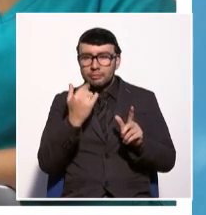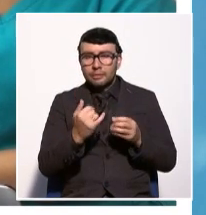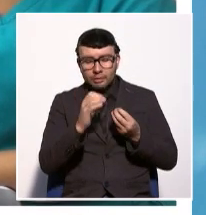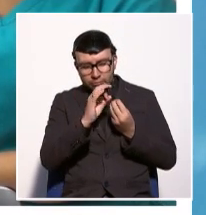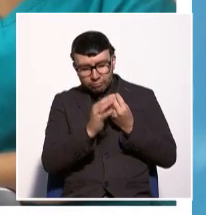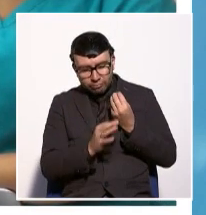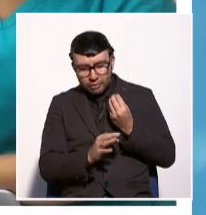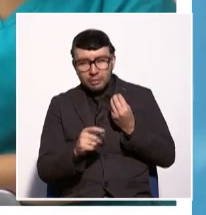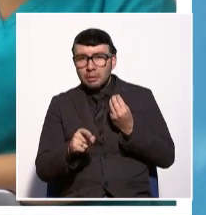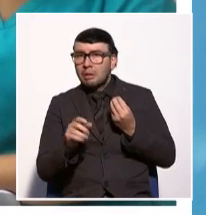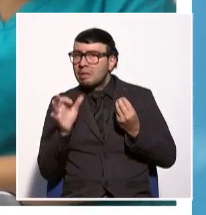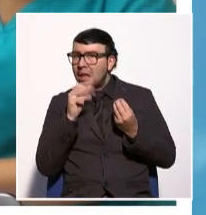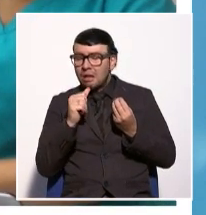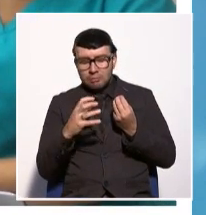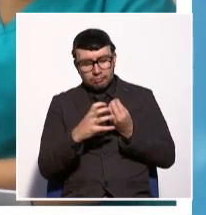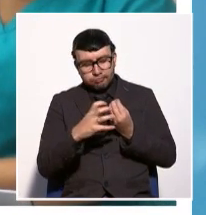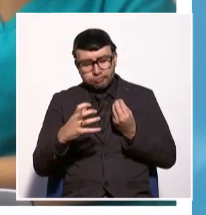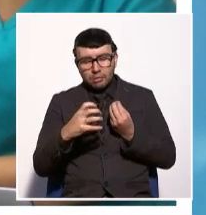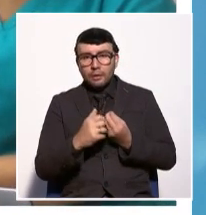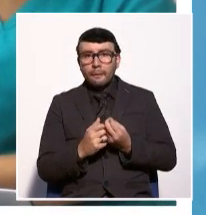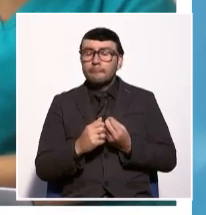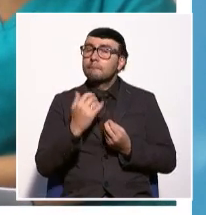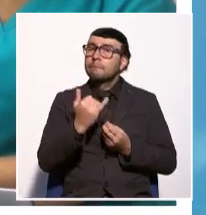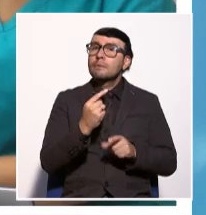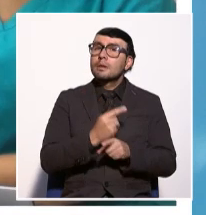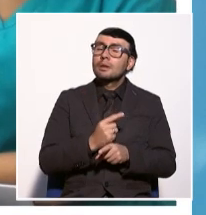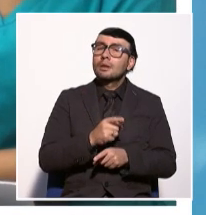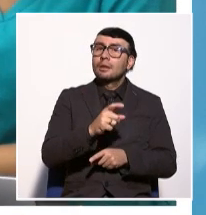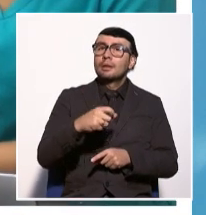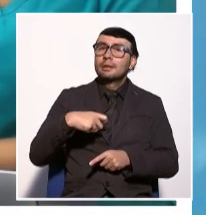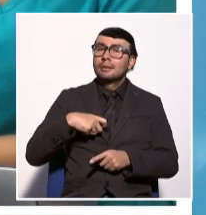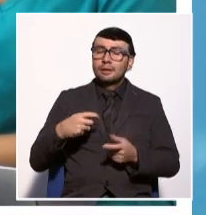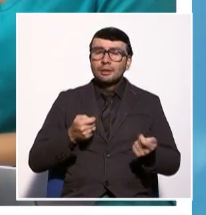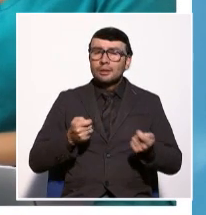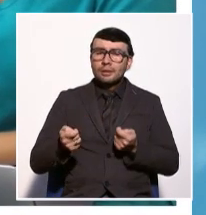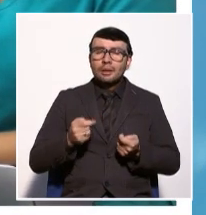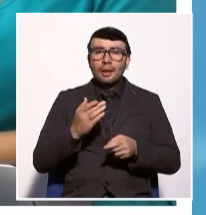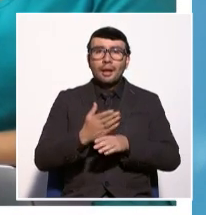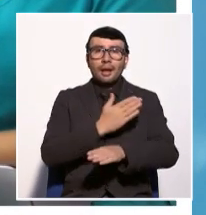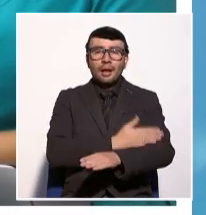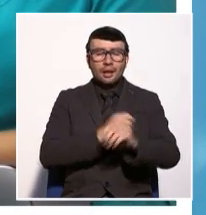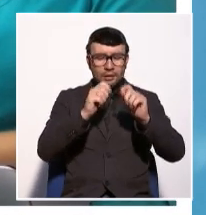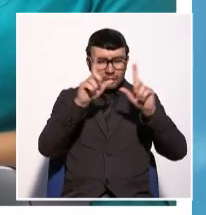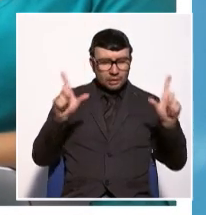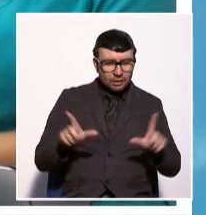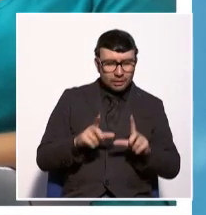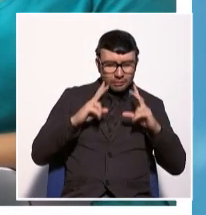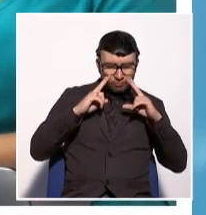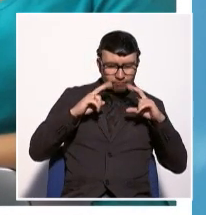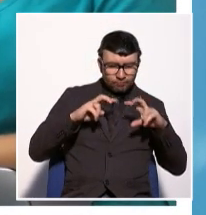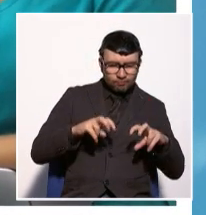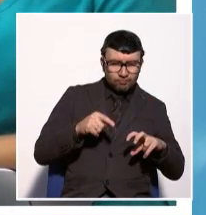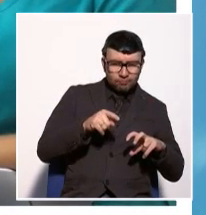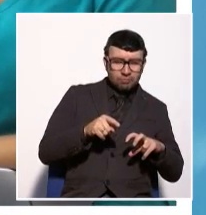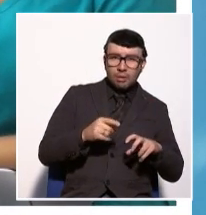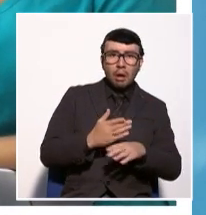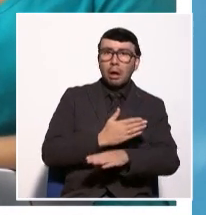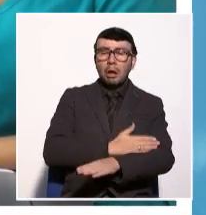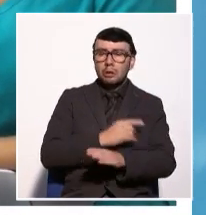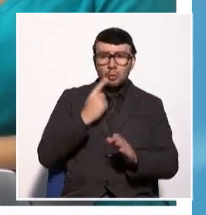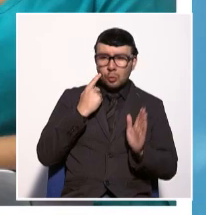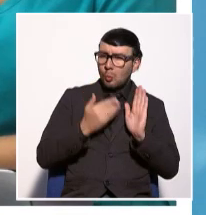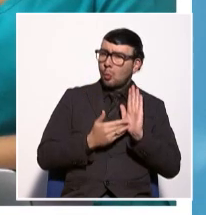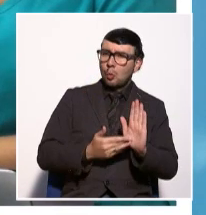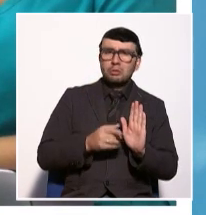el de tomar después de los exámenes que se llaman pues prequirúrgicos o de extensión que inicialmente mostrábamos el